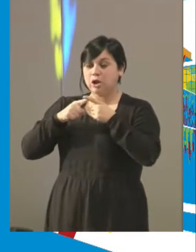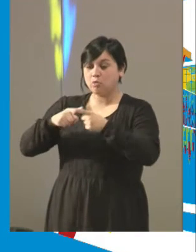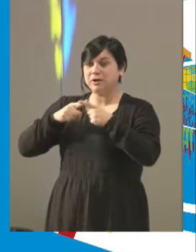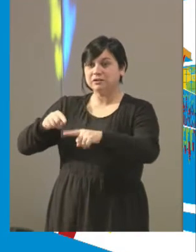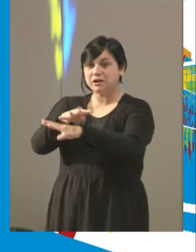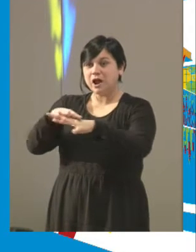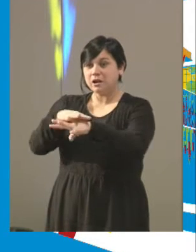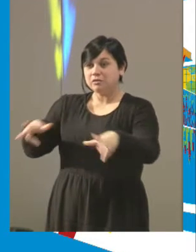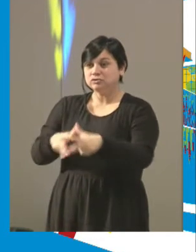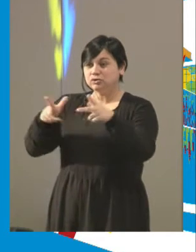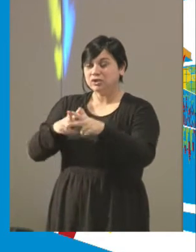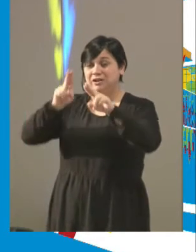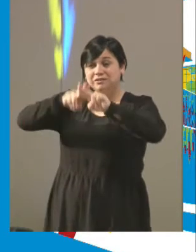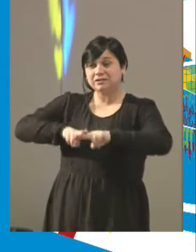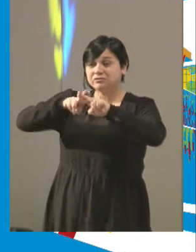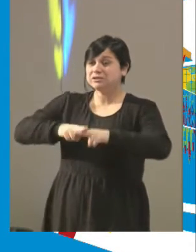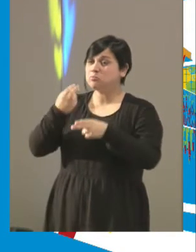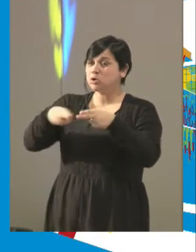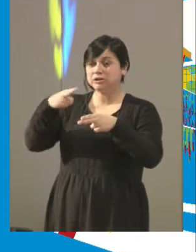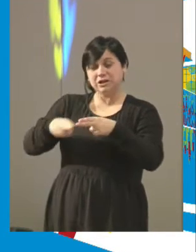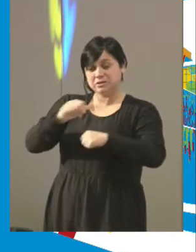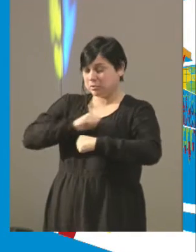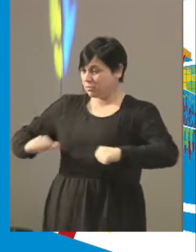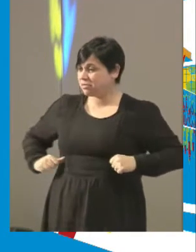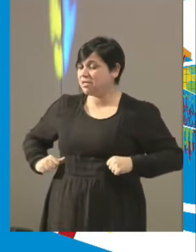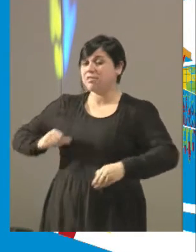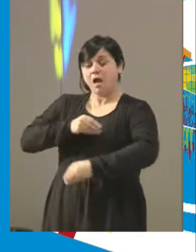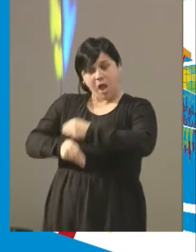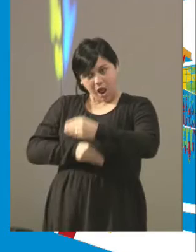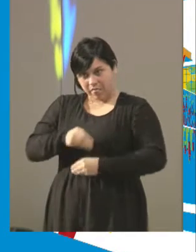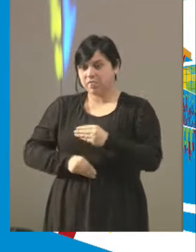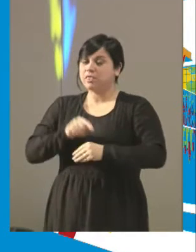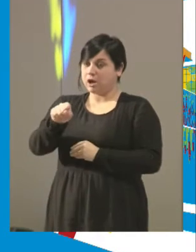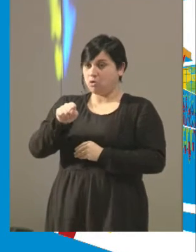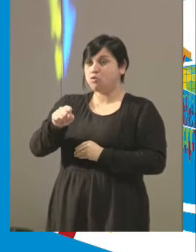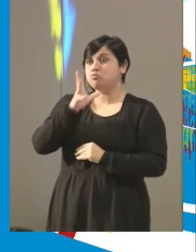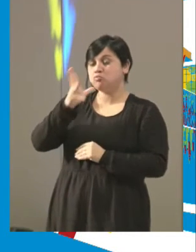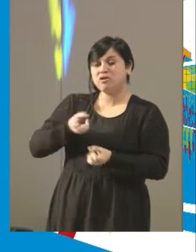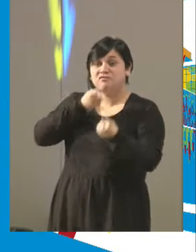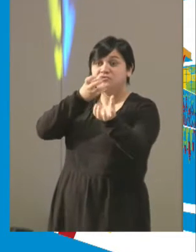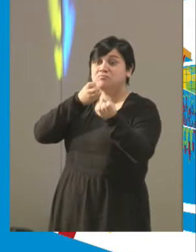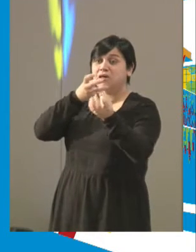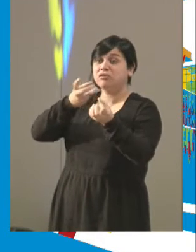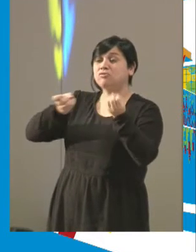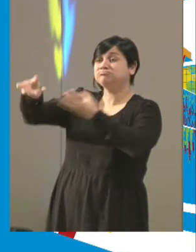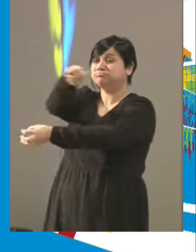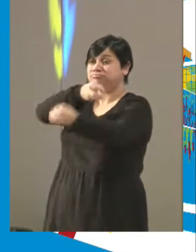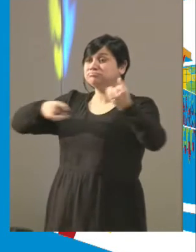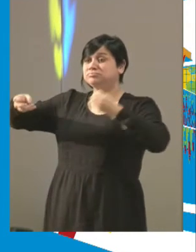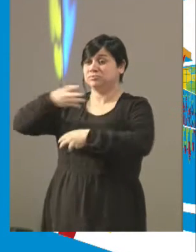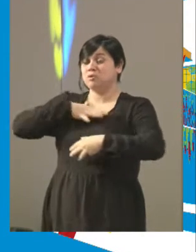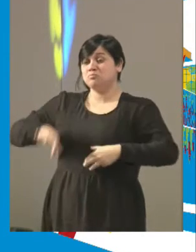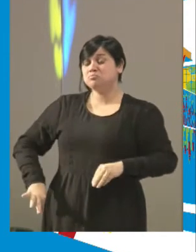sociales, revisad vuestras políticas de privacidad, hacedlo, porque hay mucha información que se